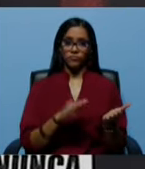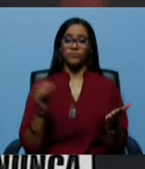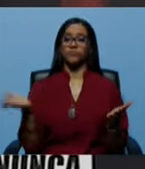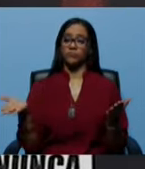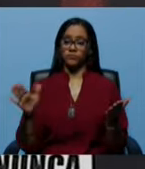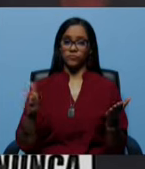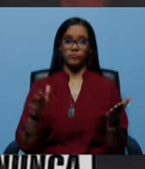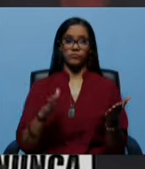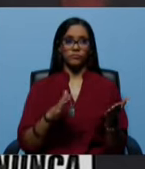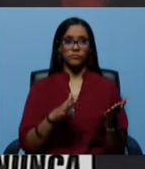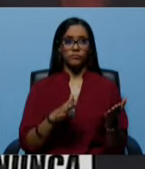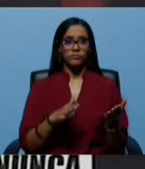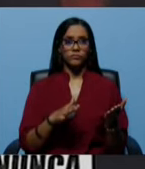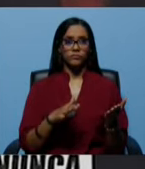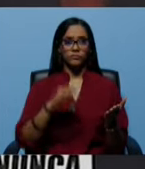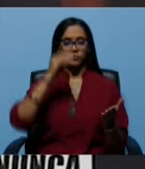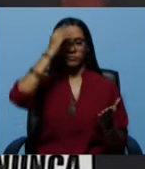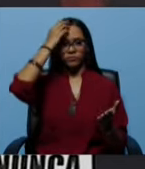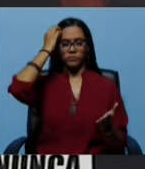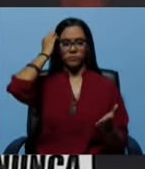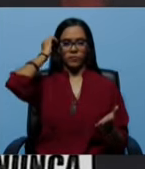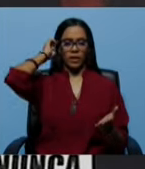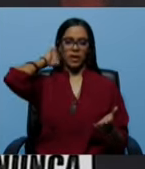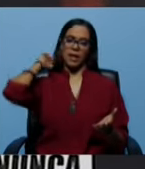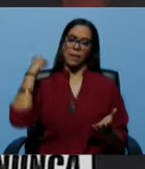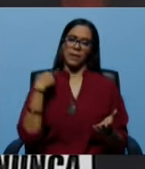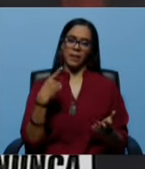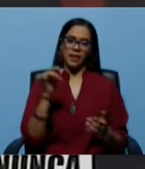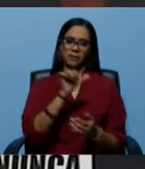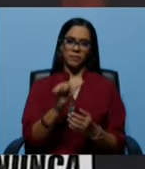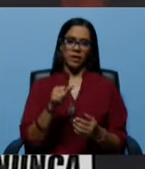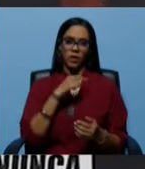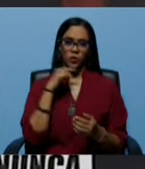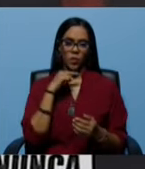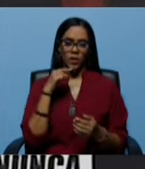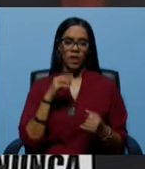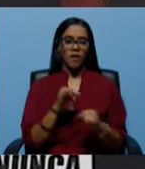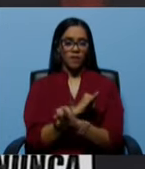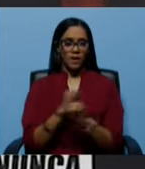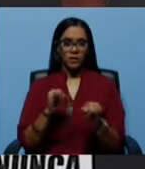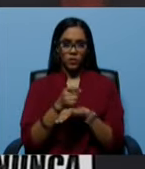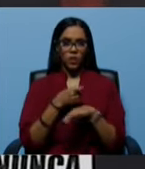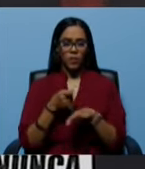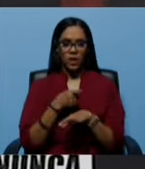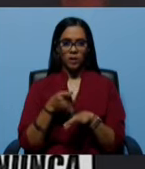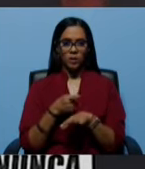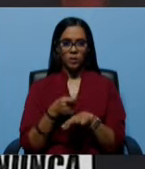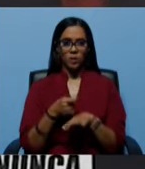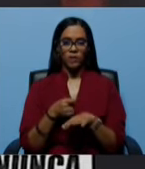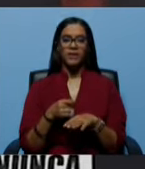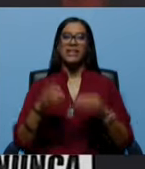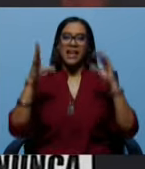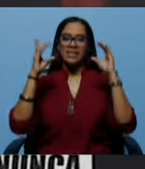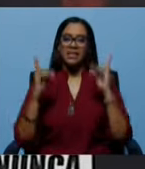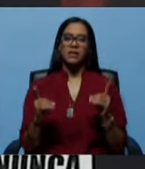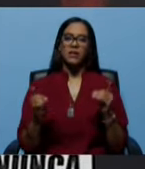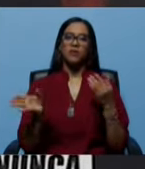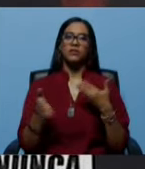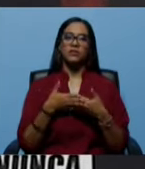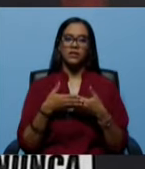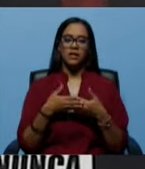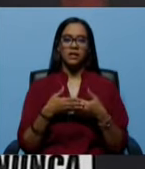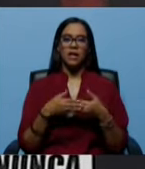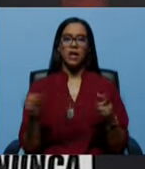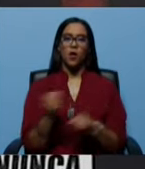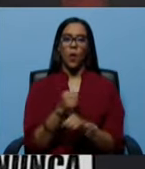exterminio. La primera semana de octubre, finalizando su gobierno, Rómulo Betancourt decidió cerrar gestión dándole un